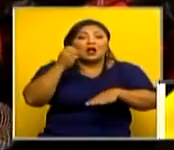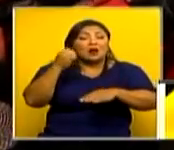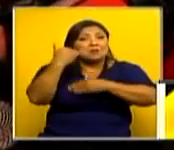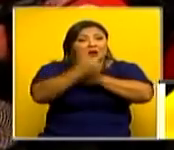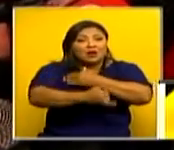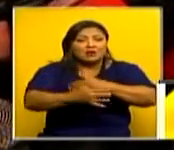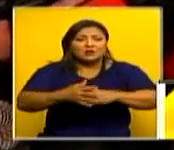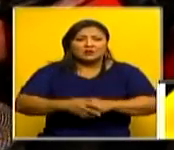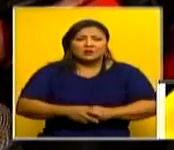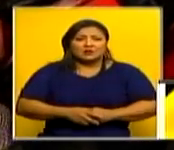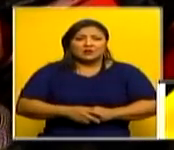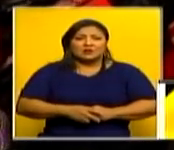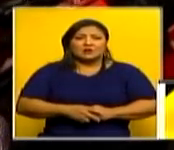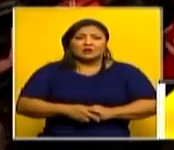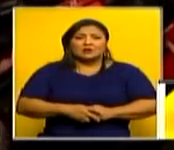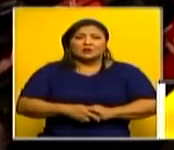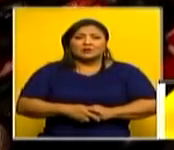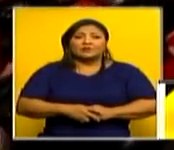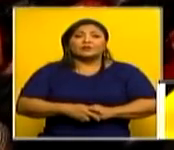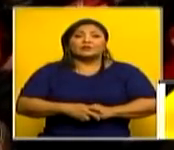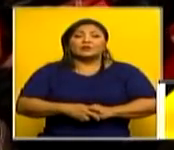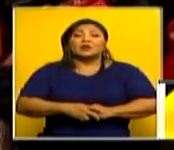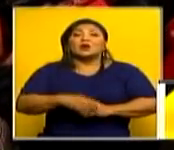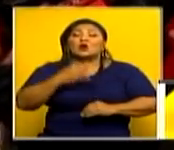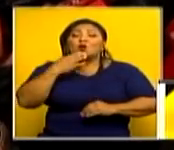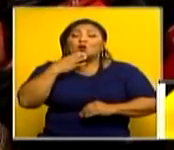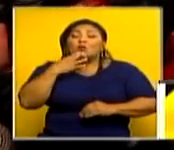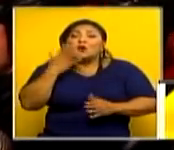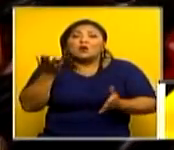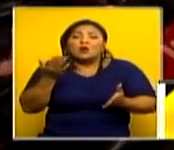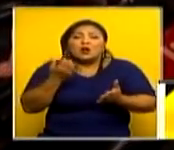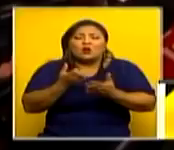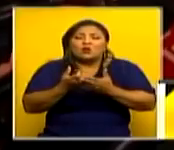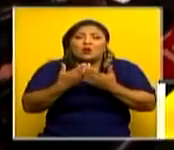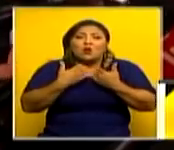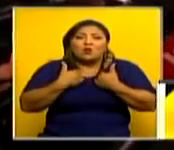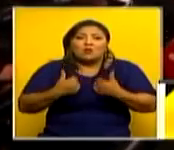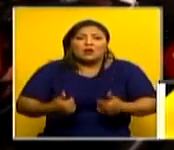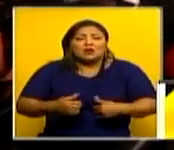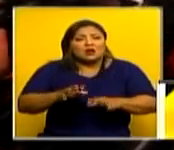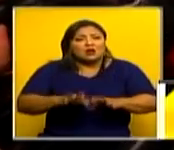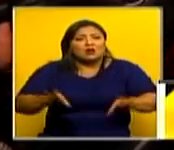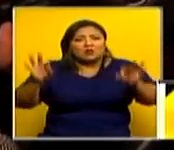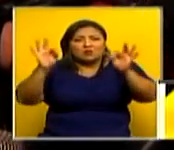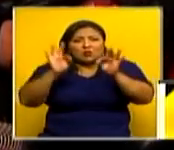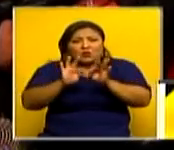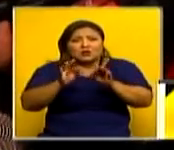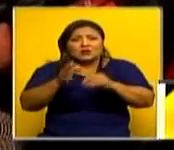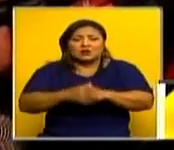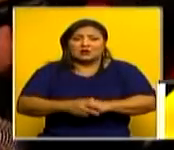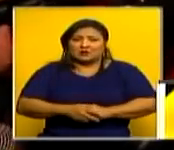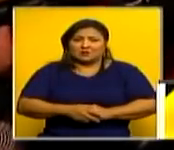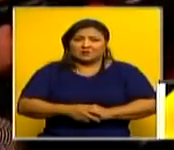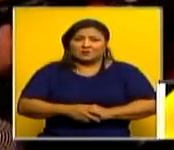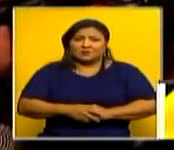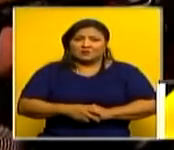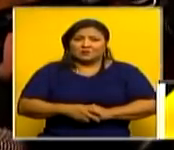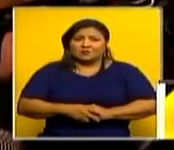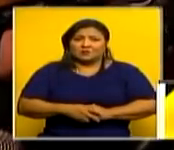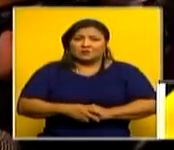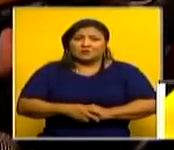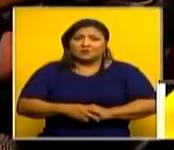caso que nos confronta con una crisis humanitaria y frente a la cual es importante, más allá de lo que digan las disposiciones